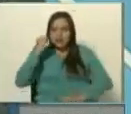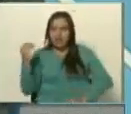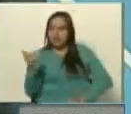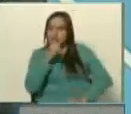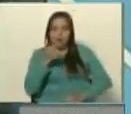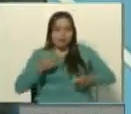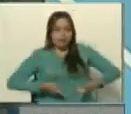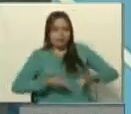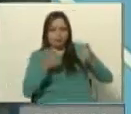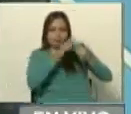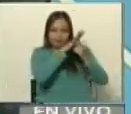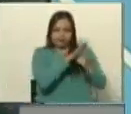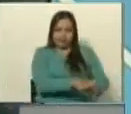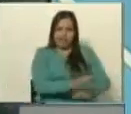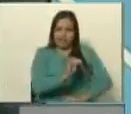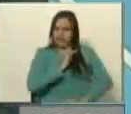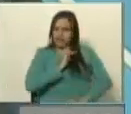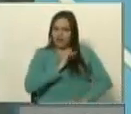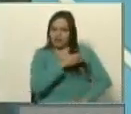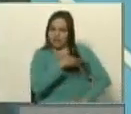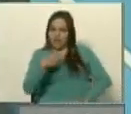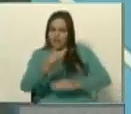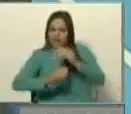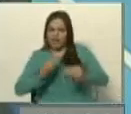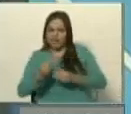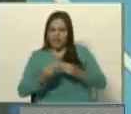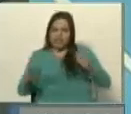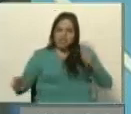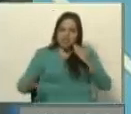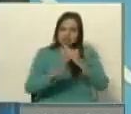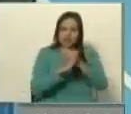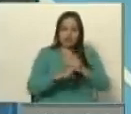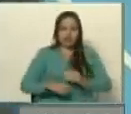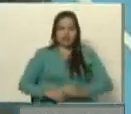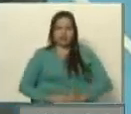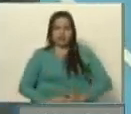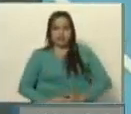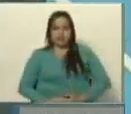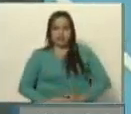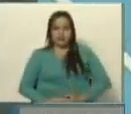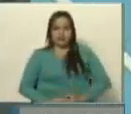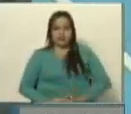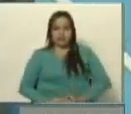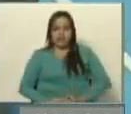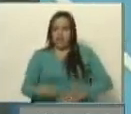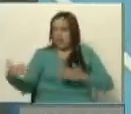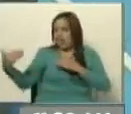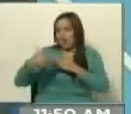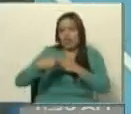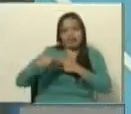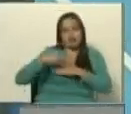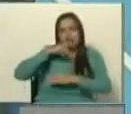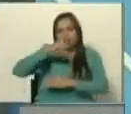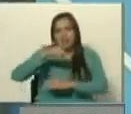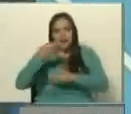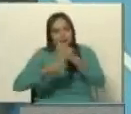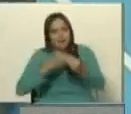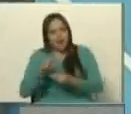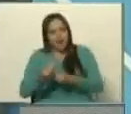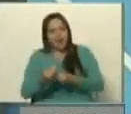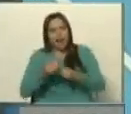imposición individual pretendida de sanciones, llamadas sanciones, de daño, de hacer sufrir,